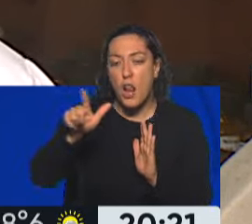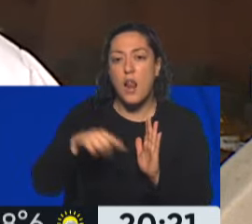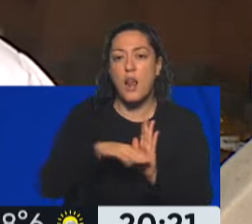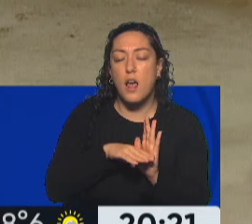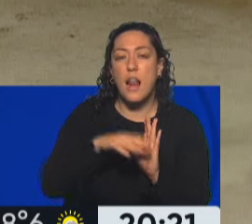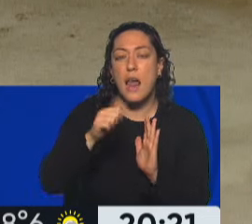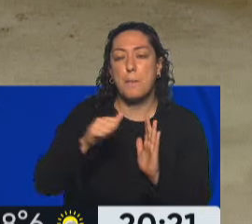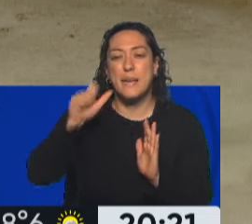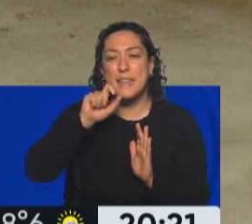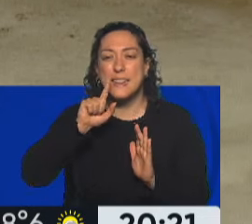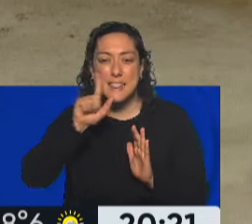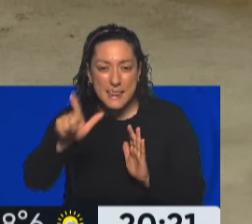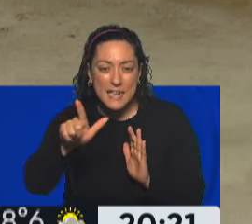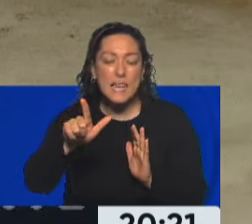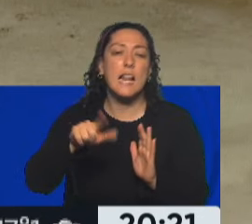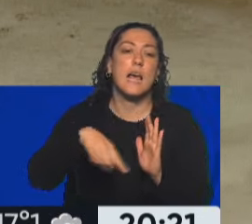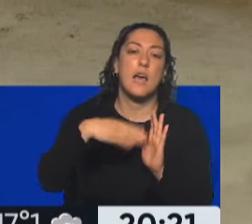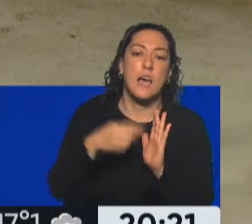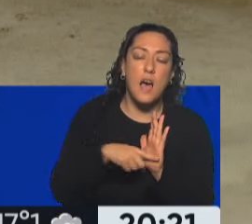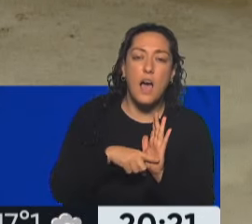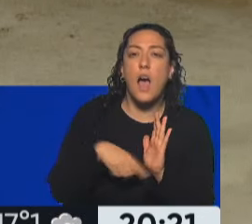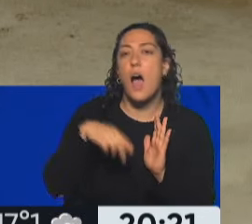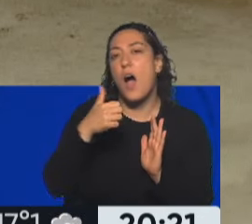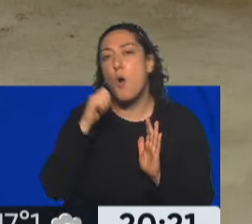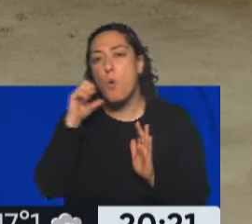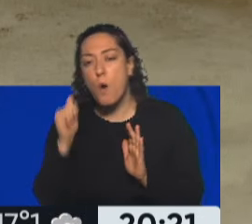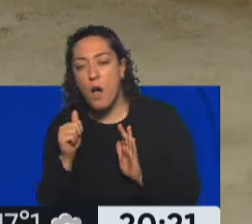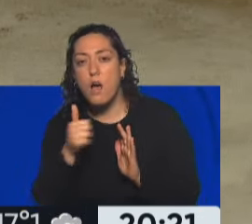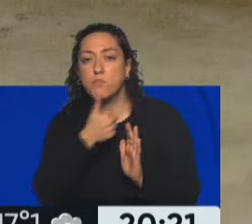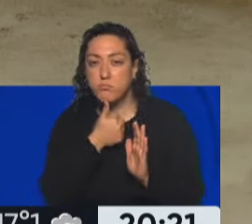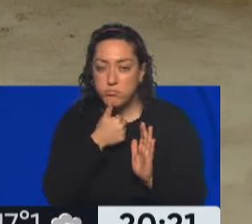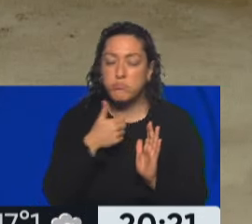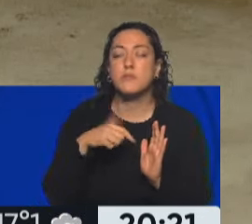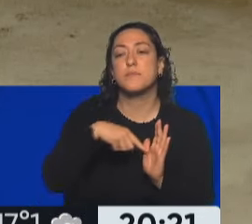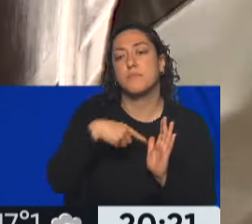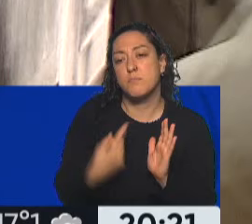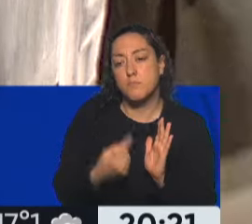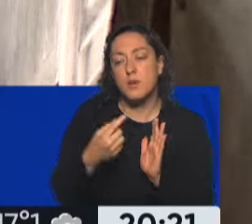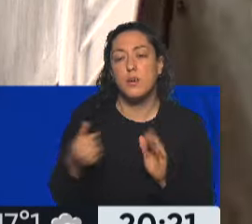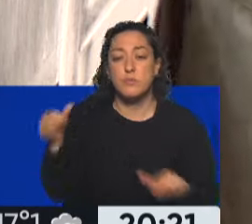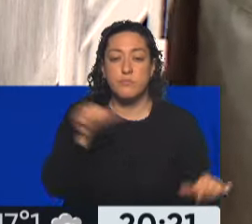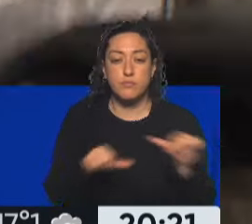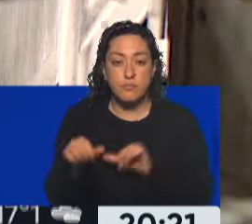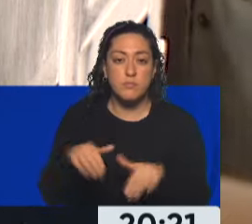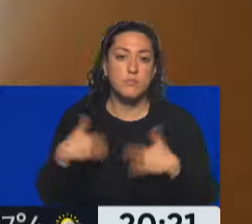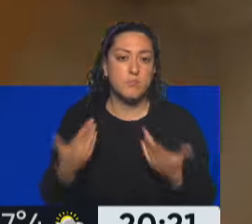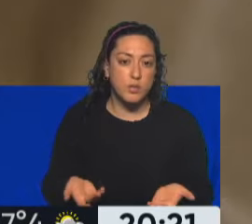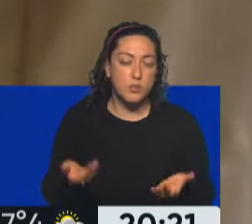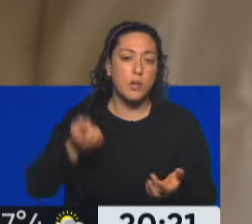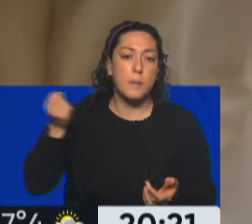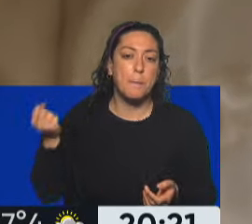metil metatoluamida. En este sentido, es importante reconocer que vamos a encontrar en el mercado, ¿sí?,